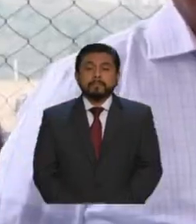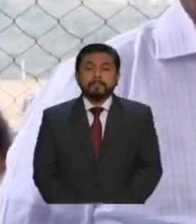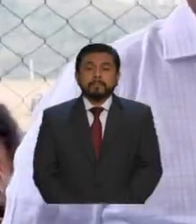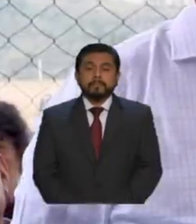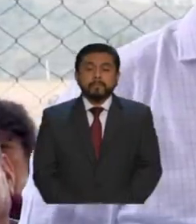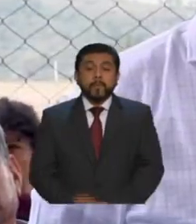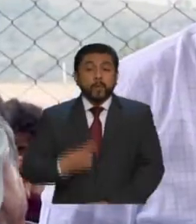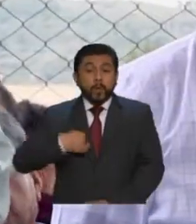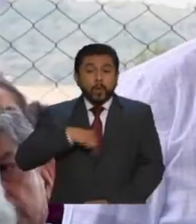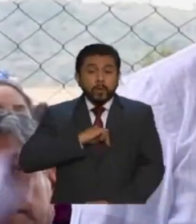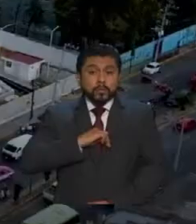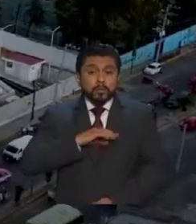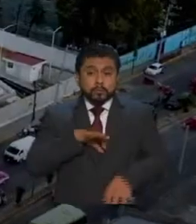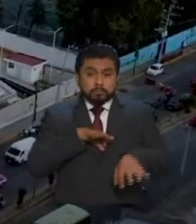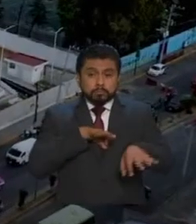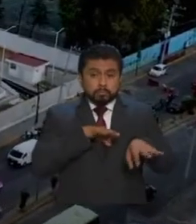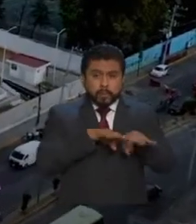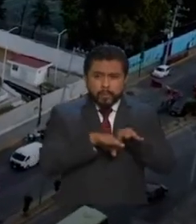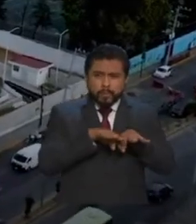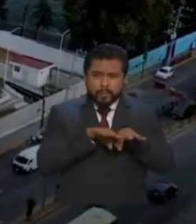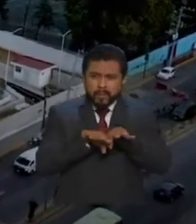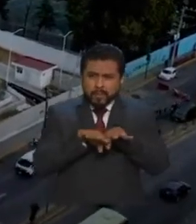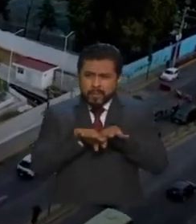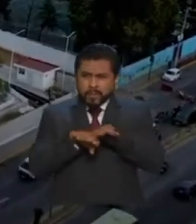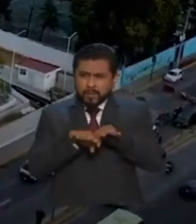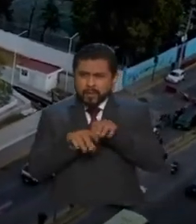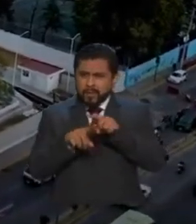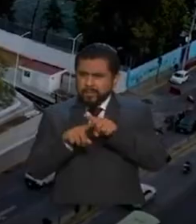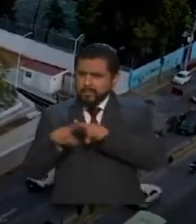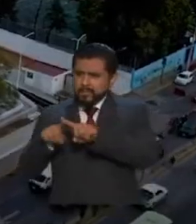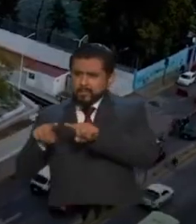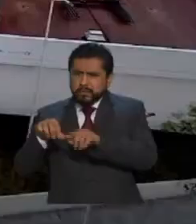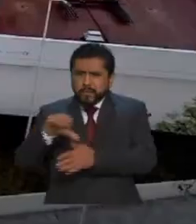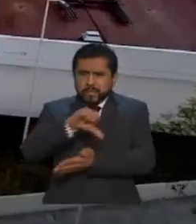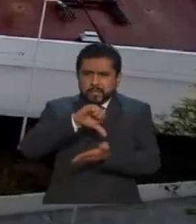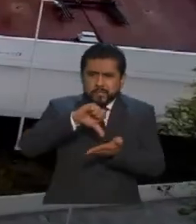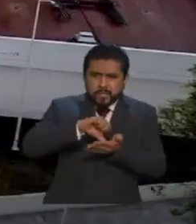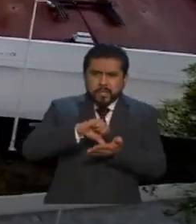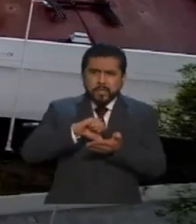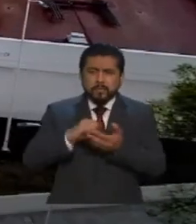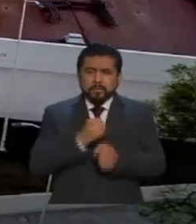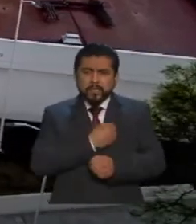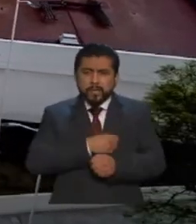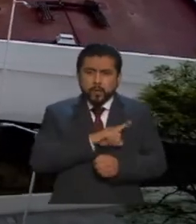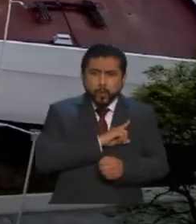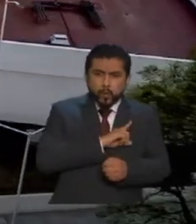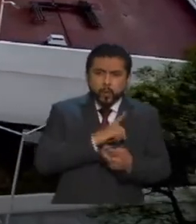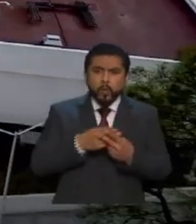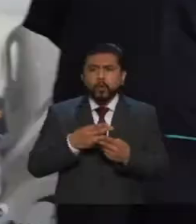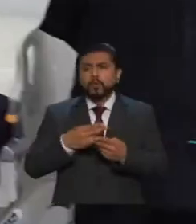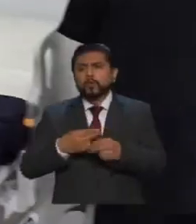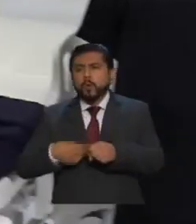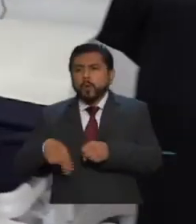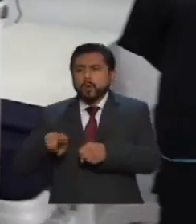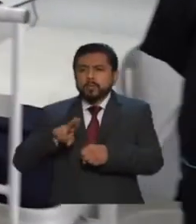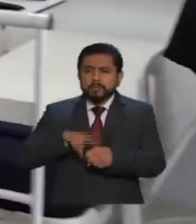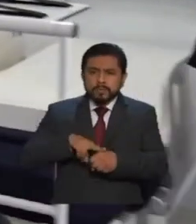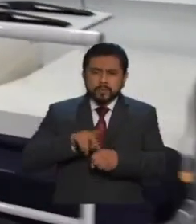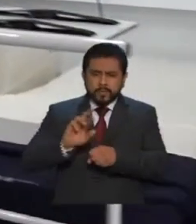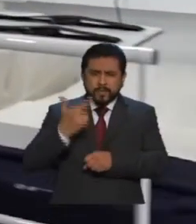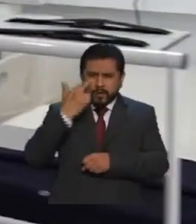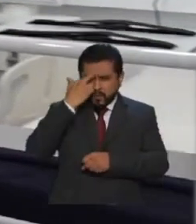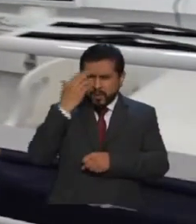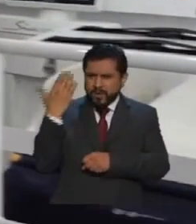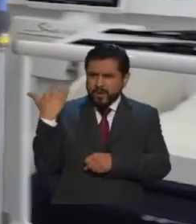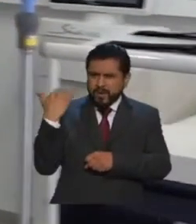Estamos trabajando para que todos los centros de salud y los hospitales, que por cierto, el hospital este que construyó